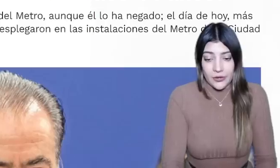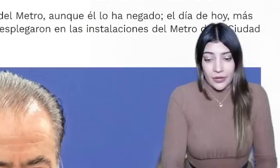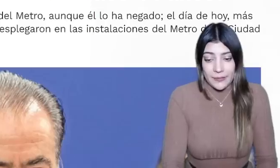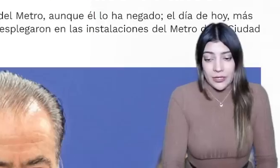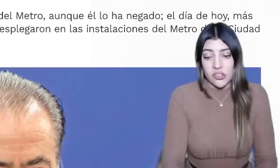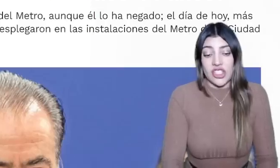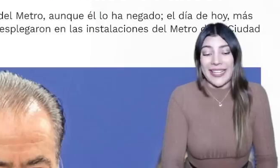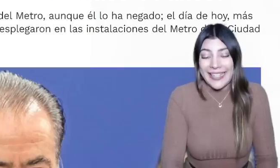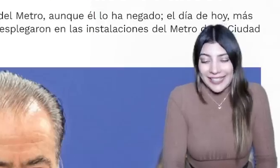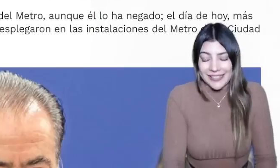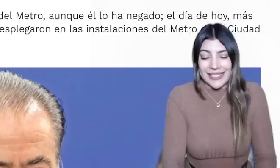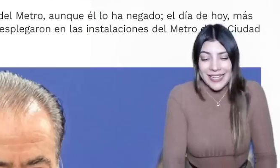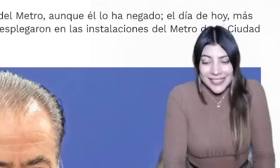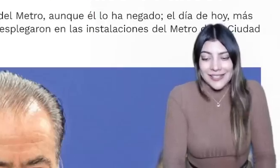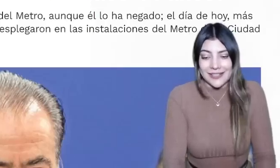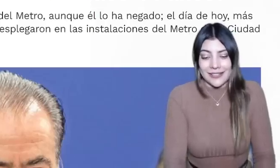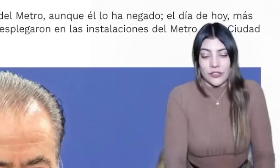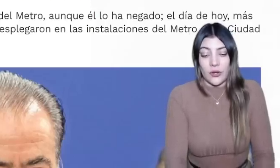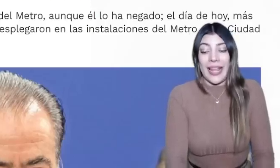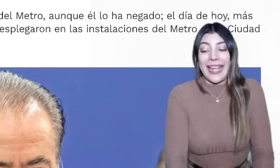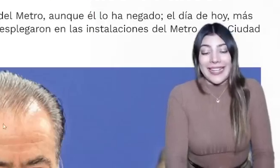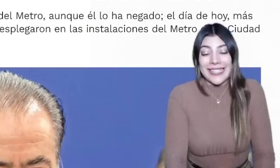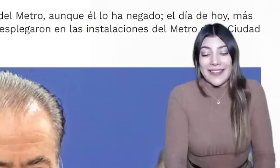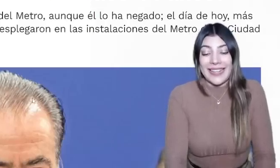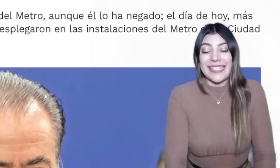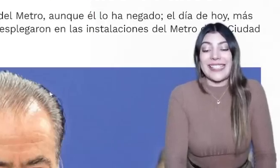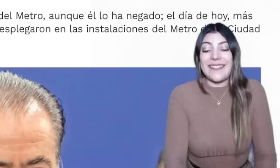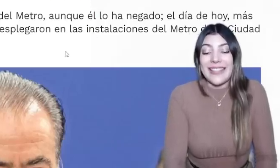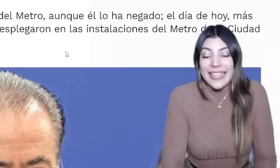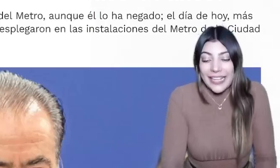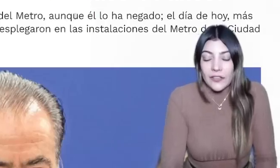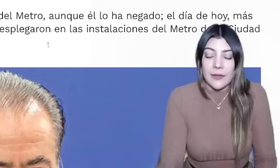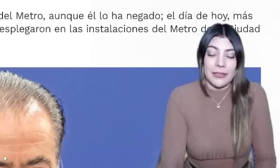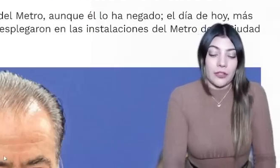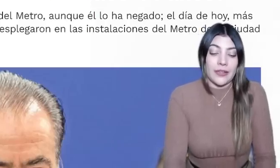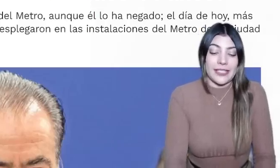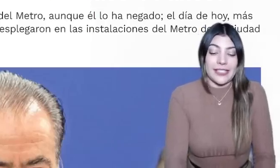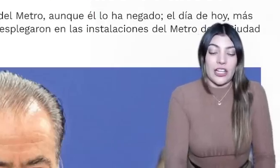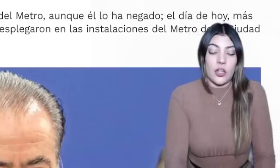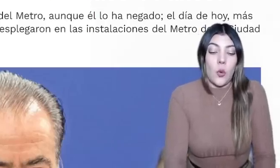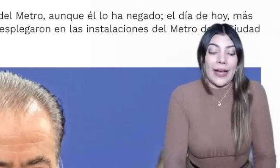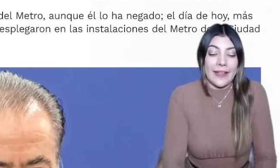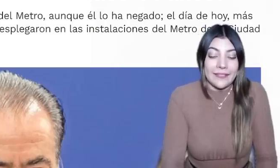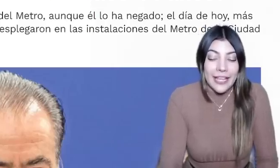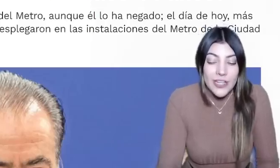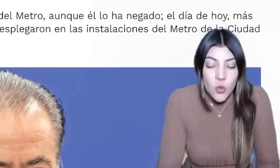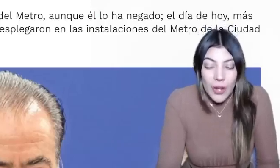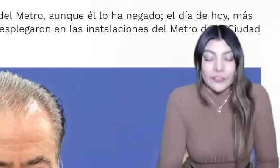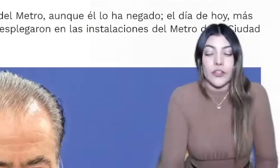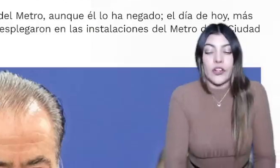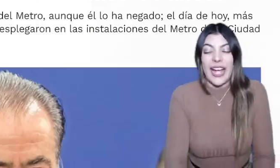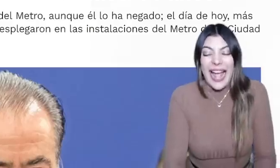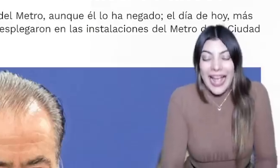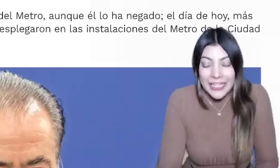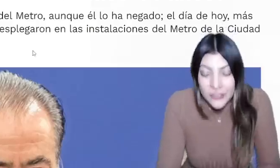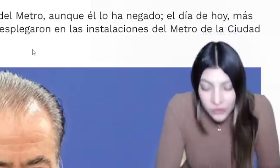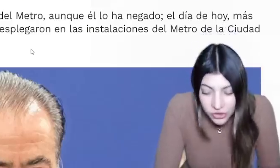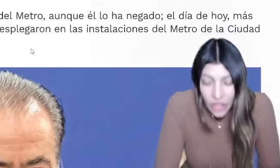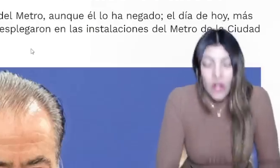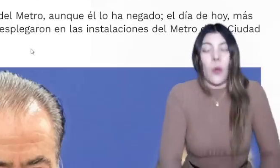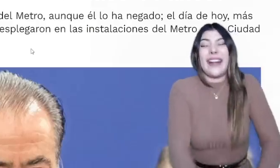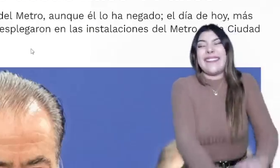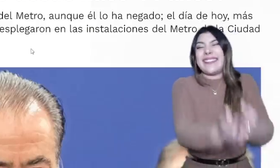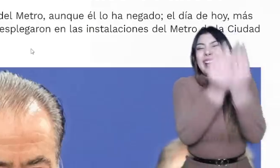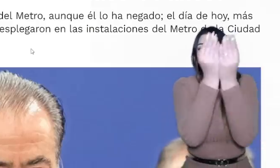este señor, amigos. ¿Quién es? ¿Quién es este señor? Que es líder del sindicato del metro desde hace 44